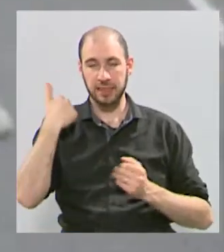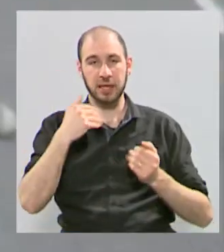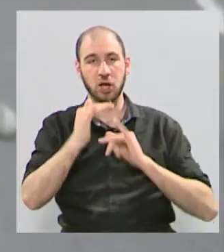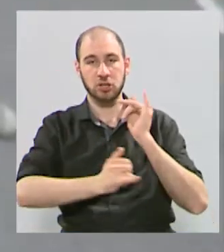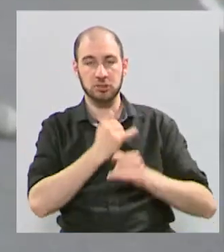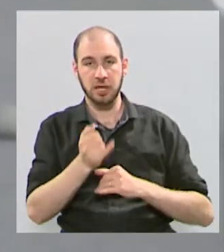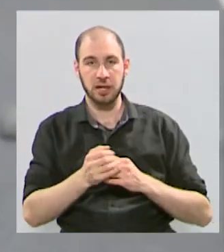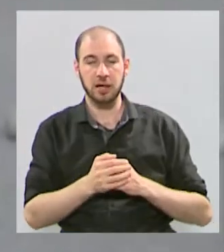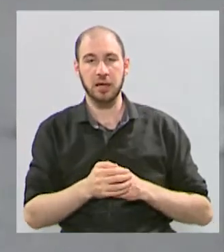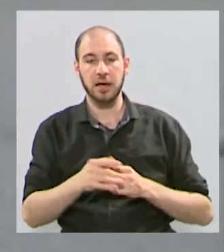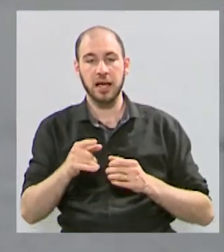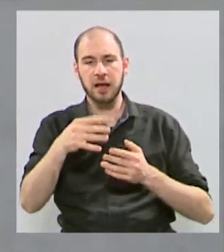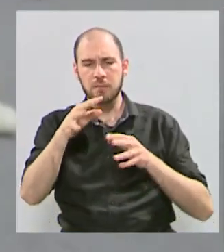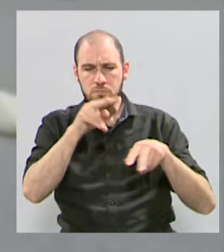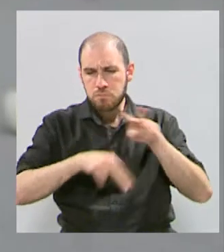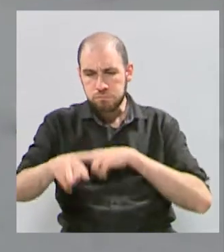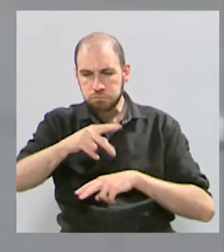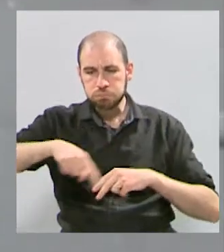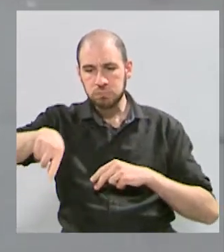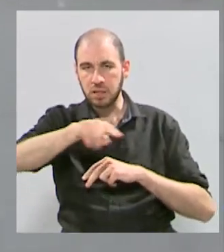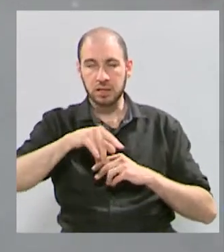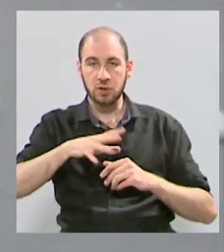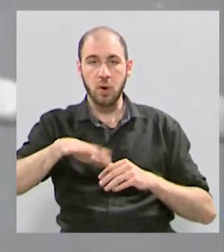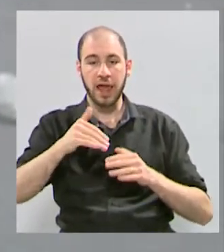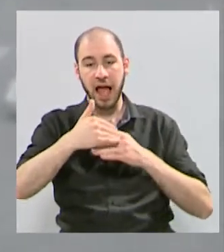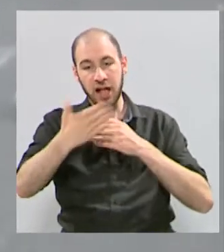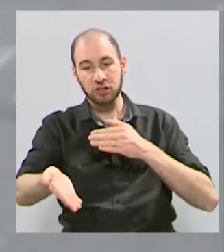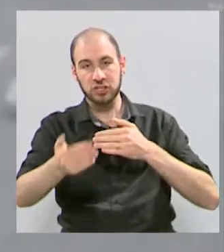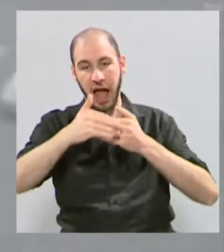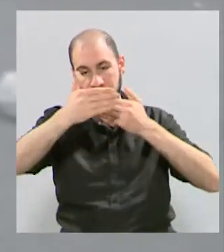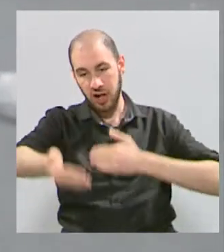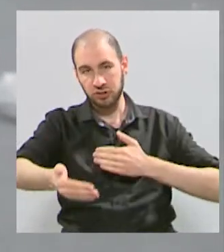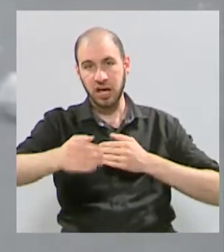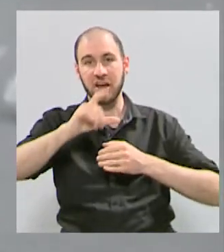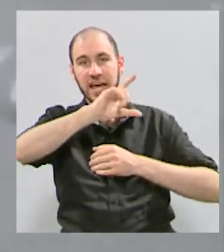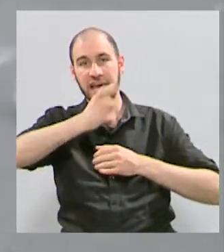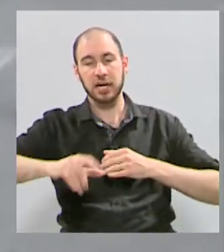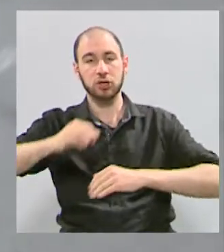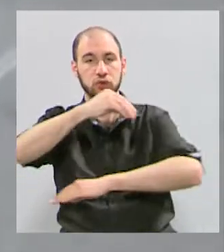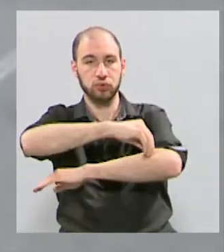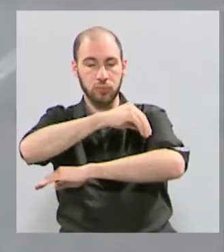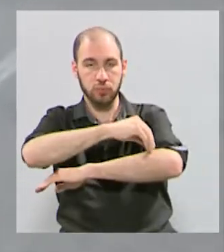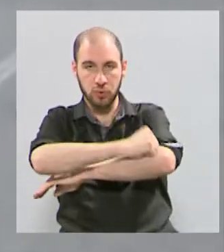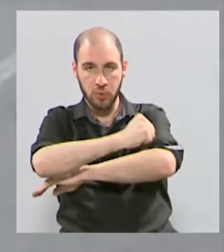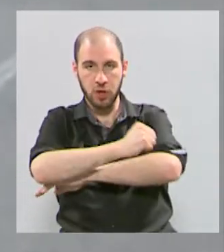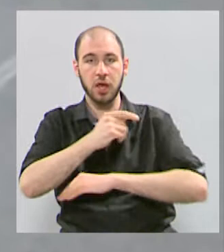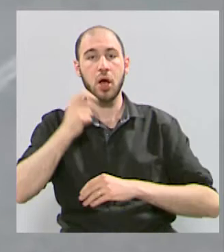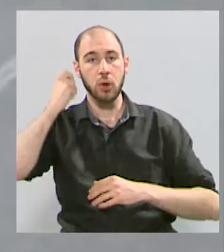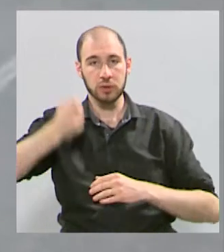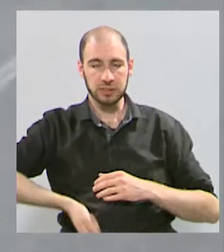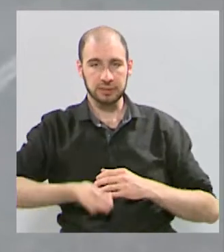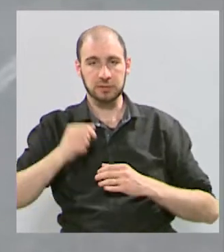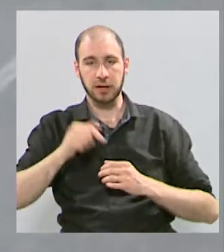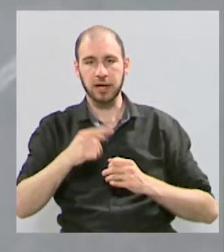de que comenzaban estos rastrillajes allí en los costados, en las márgenes del río Chubut. La justicia está